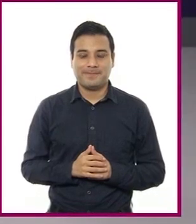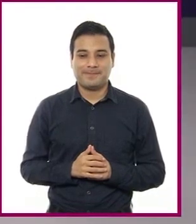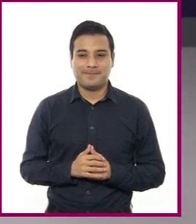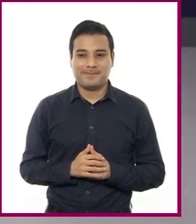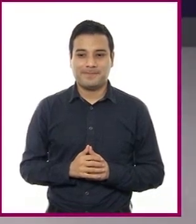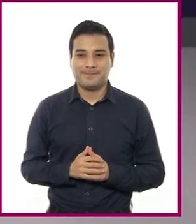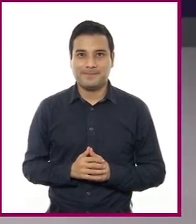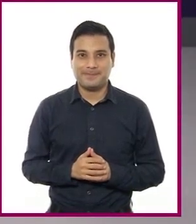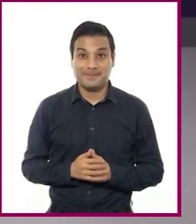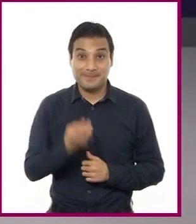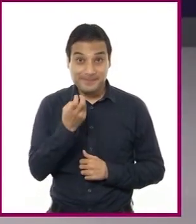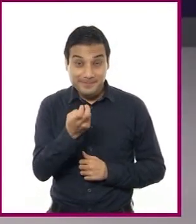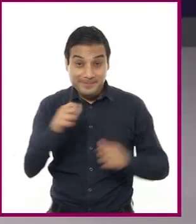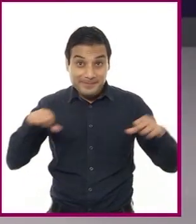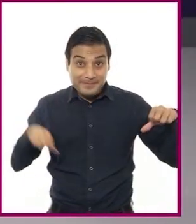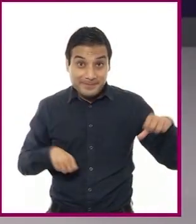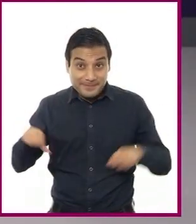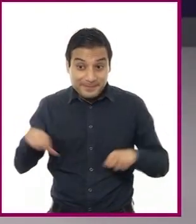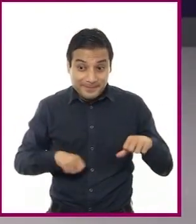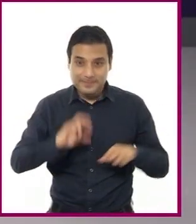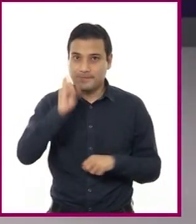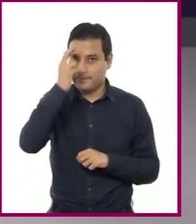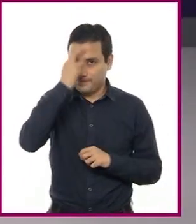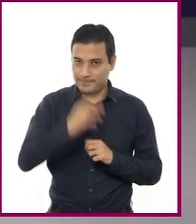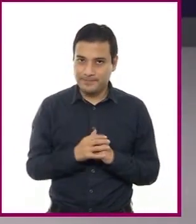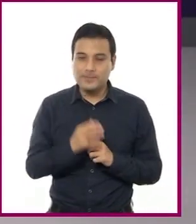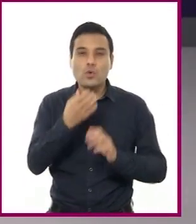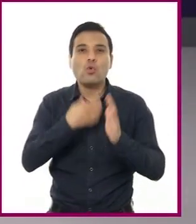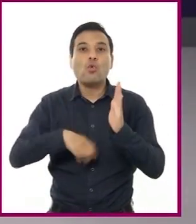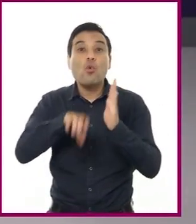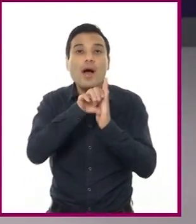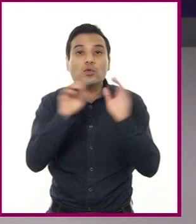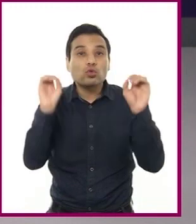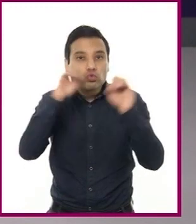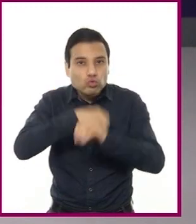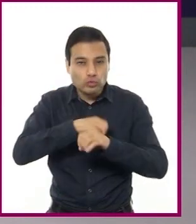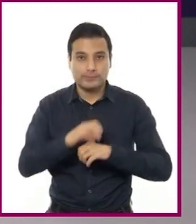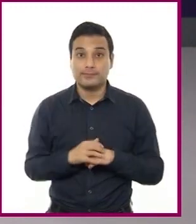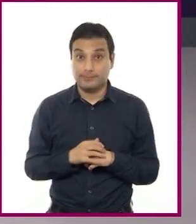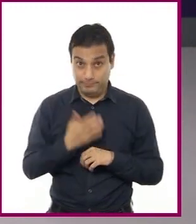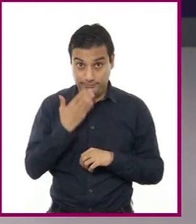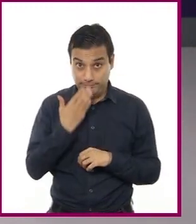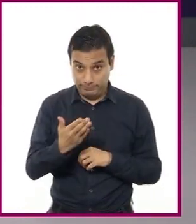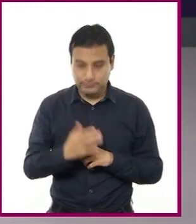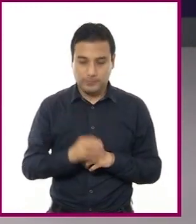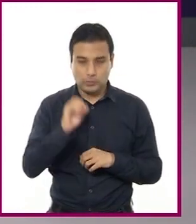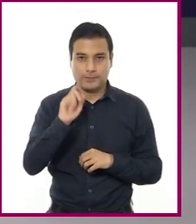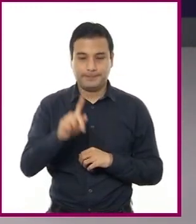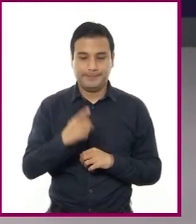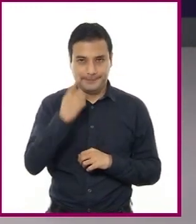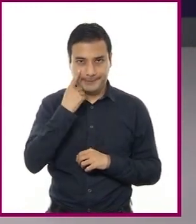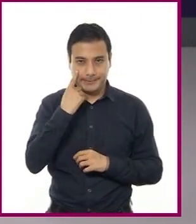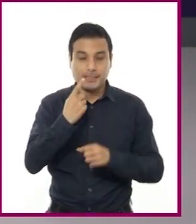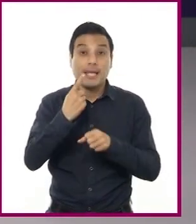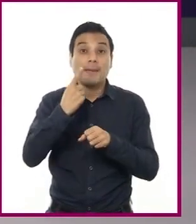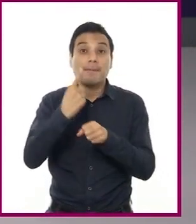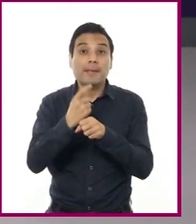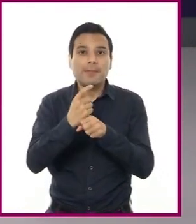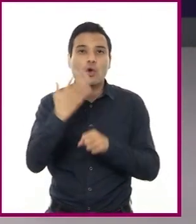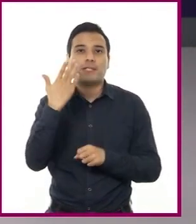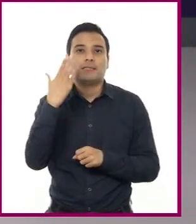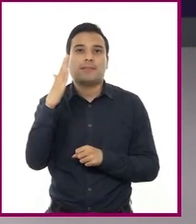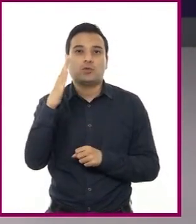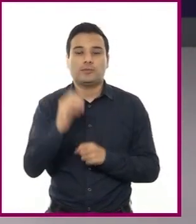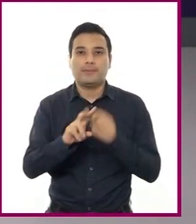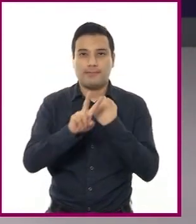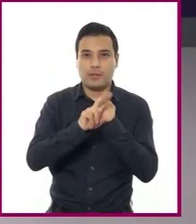Consideren que esta actividad se debe llevar a cabo en una habitación oscura. Primero, vamos a colocar el espejo junto al